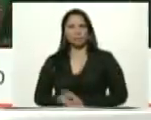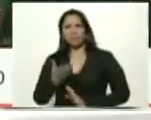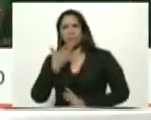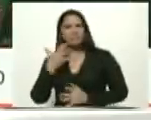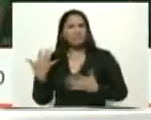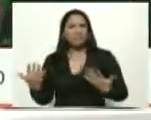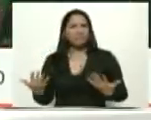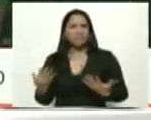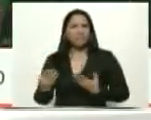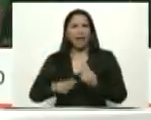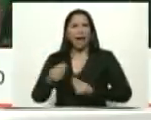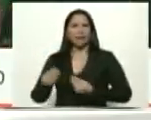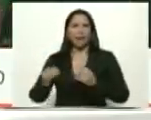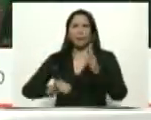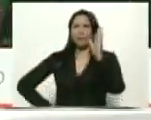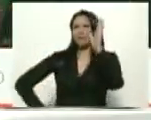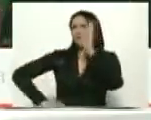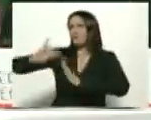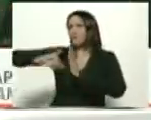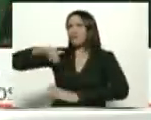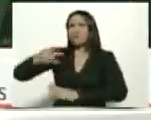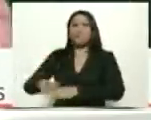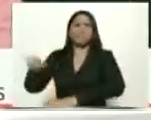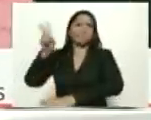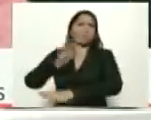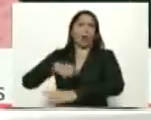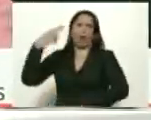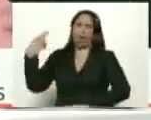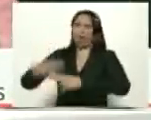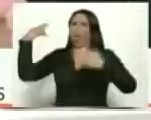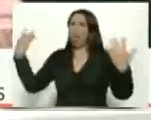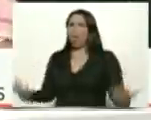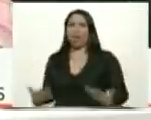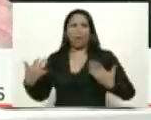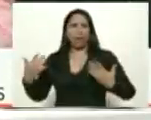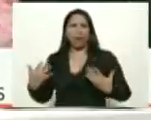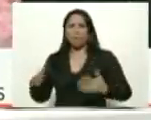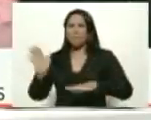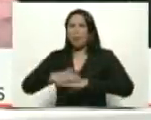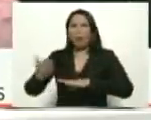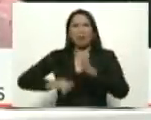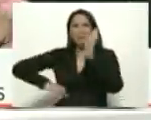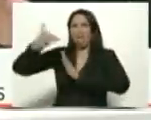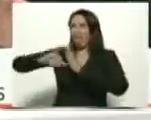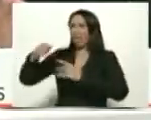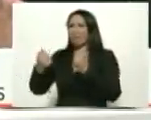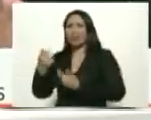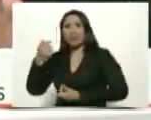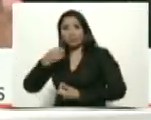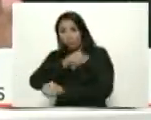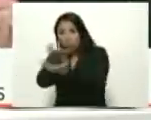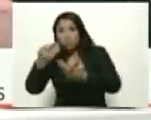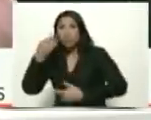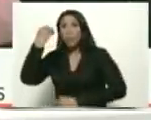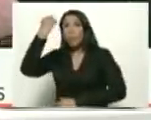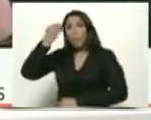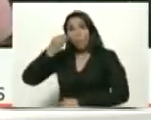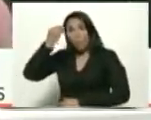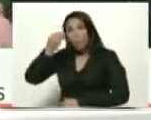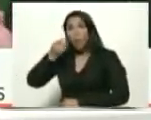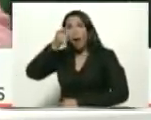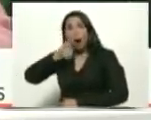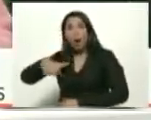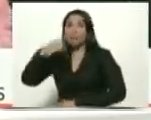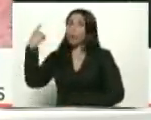a la estratosfera de la especulación y del robo? ¿Por qué? Lo digo a la reflexión de nuestro pueblo. Lo digo para